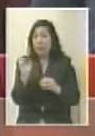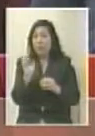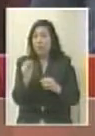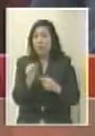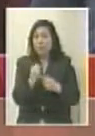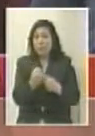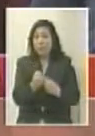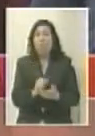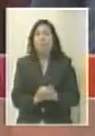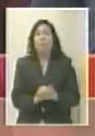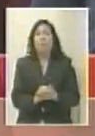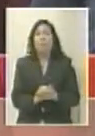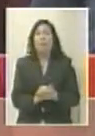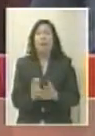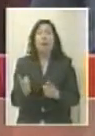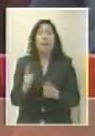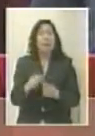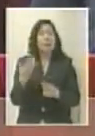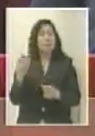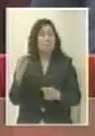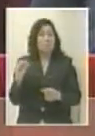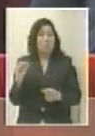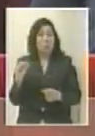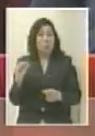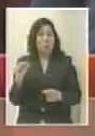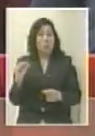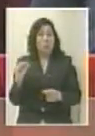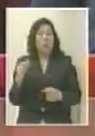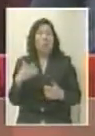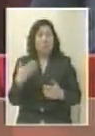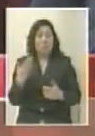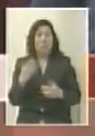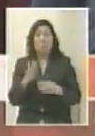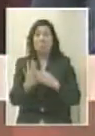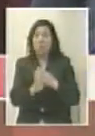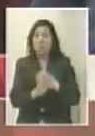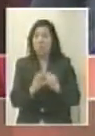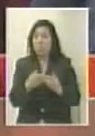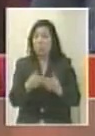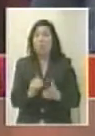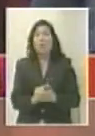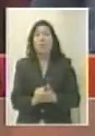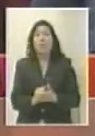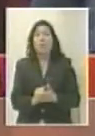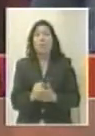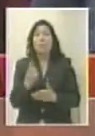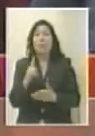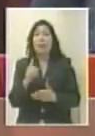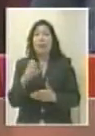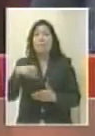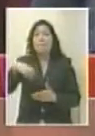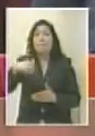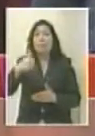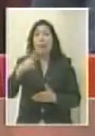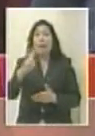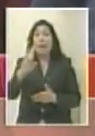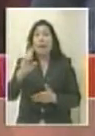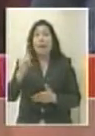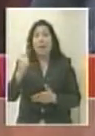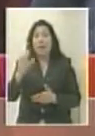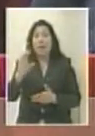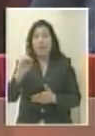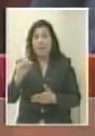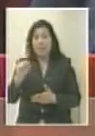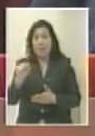ecosistemas marino-costeros. Hasta hace muy poco tiempo el único ecosistema protegido en áreas marino-costeras eran Paracas, pero luego se creó la